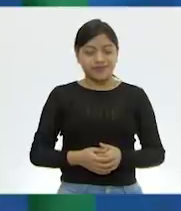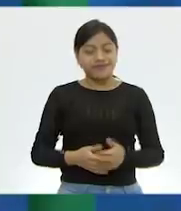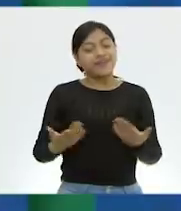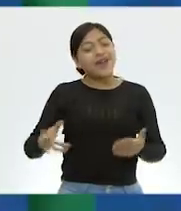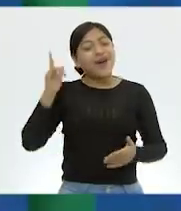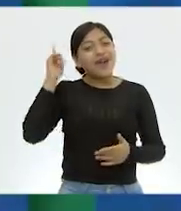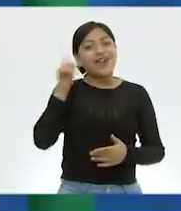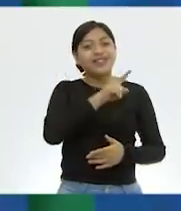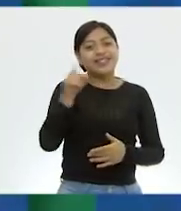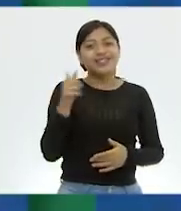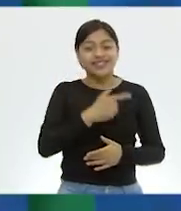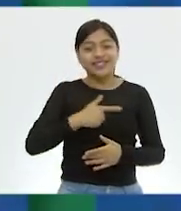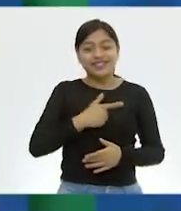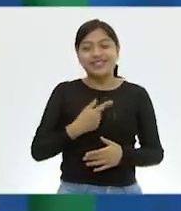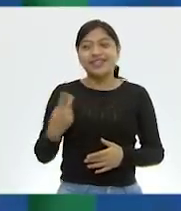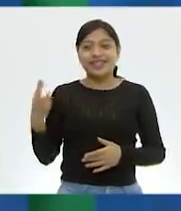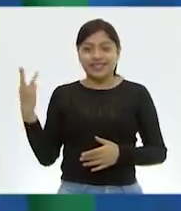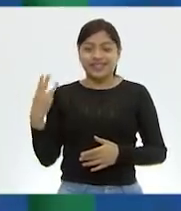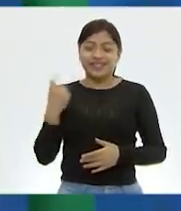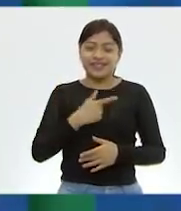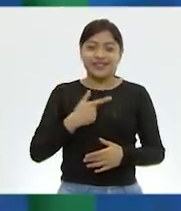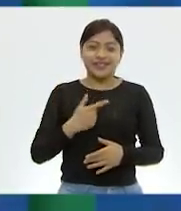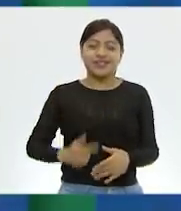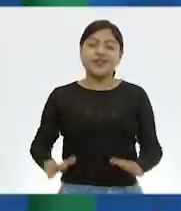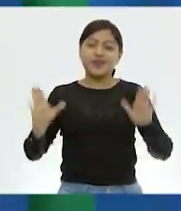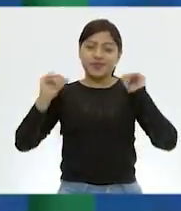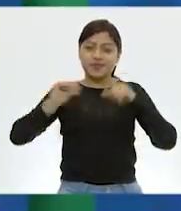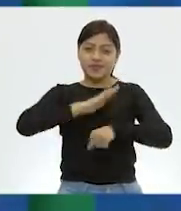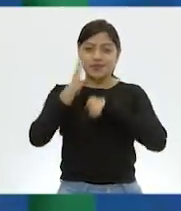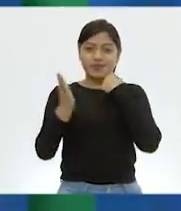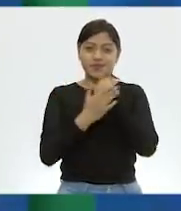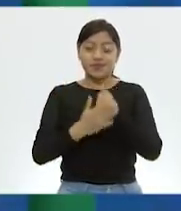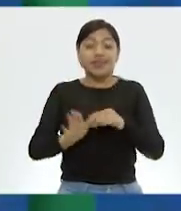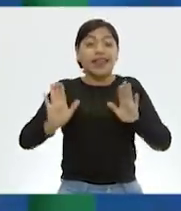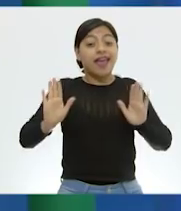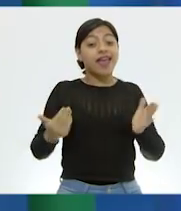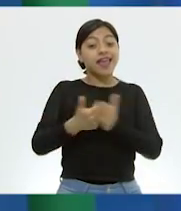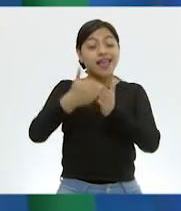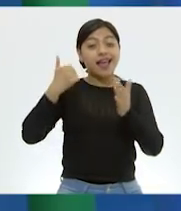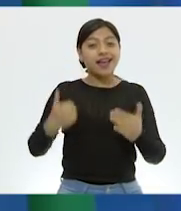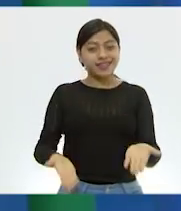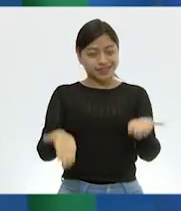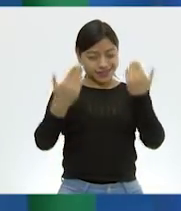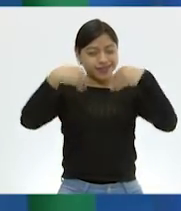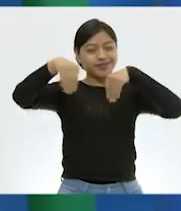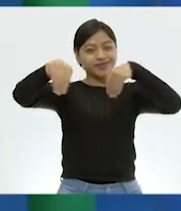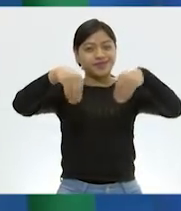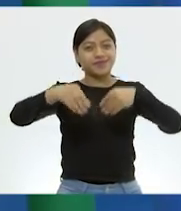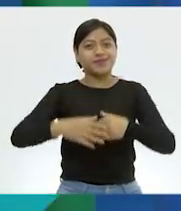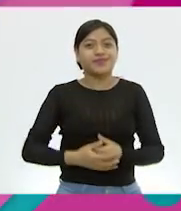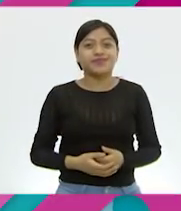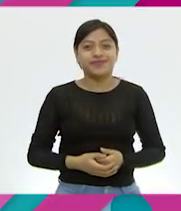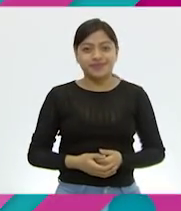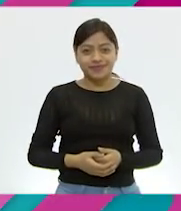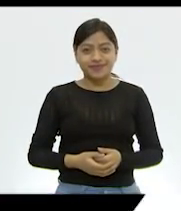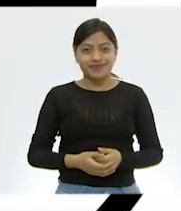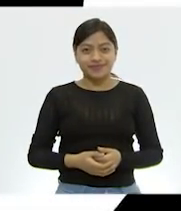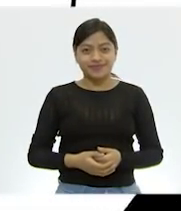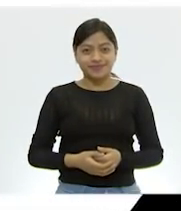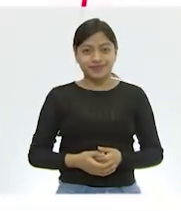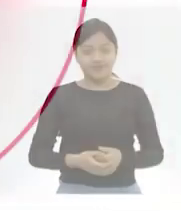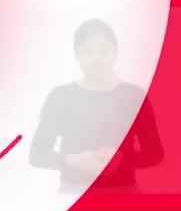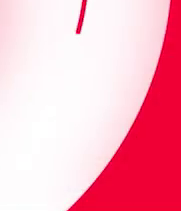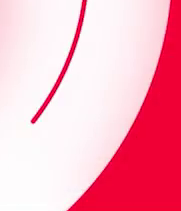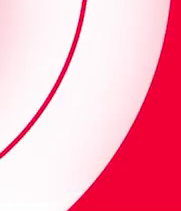Espero que lo hayan disfrutado tanto como nosotros. Hasta la próxima. Pero antes, a movernos un poco.